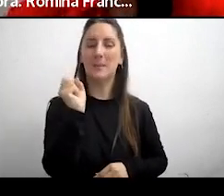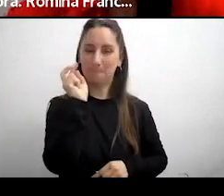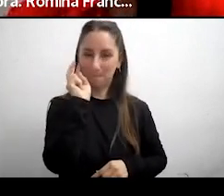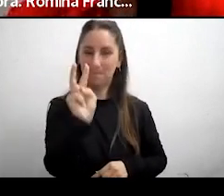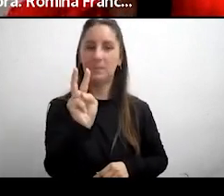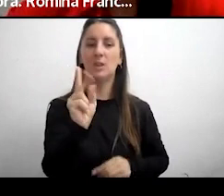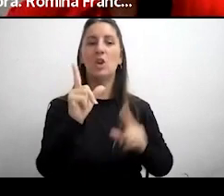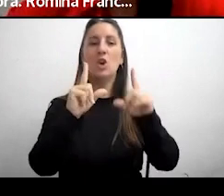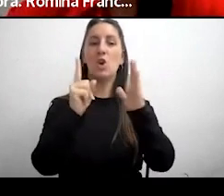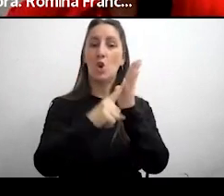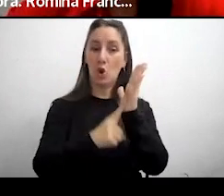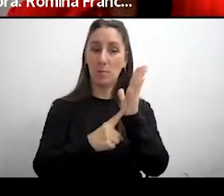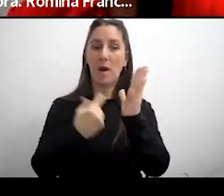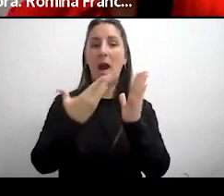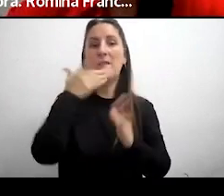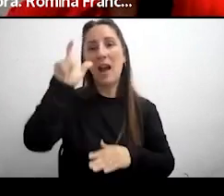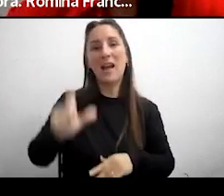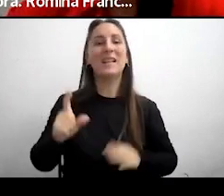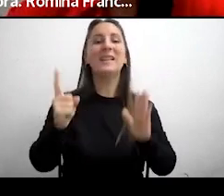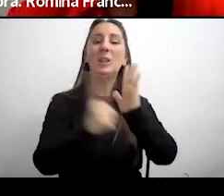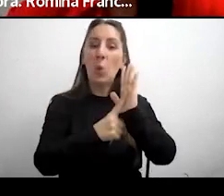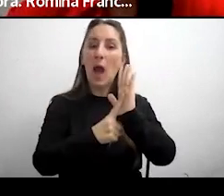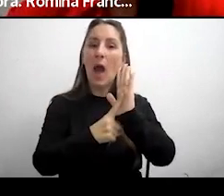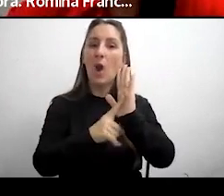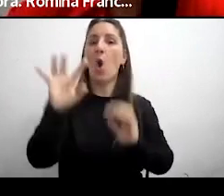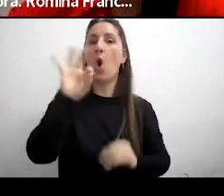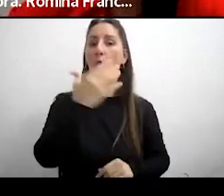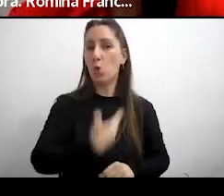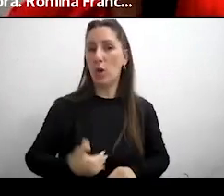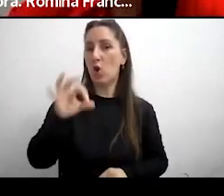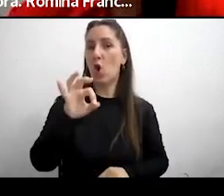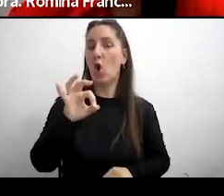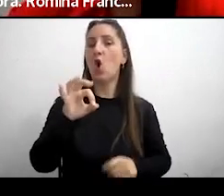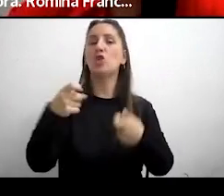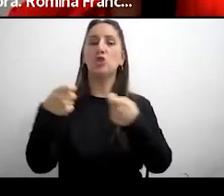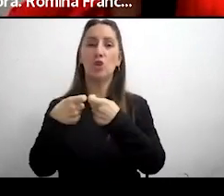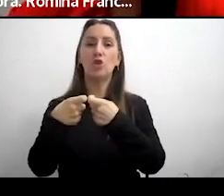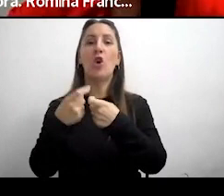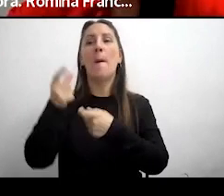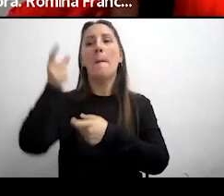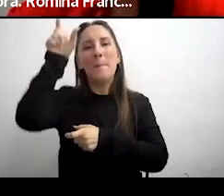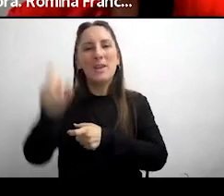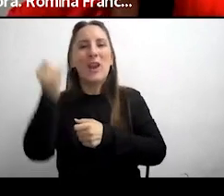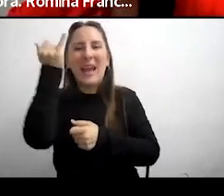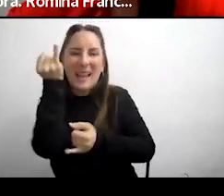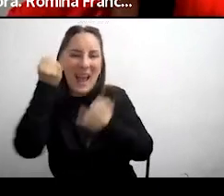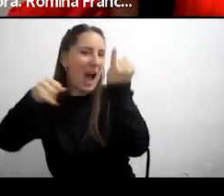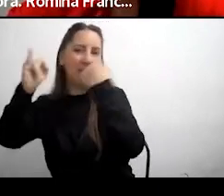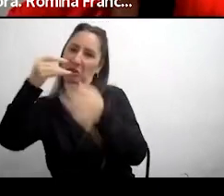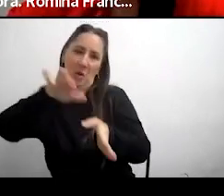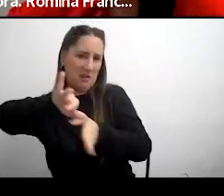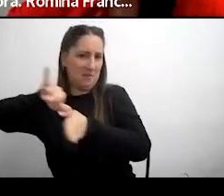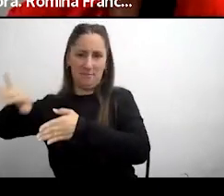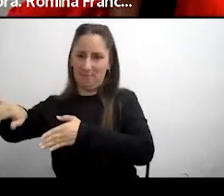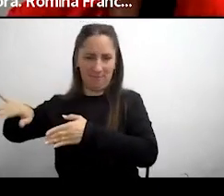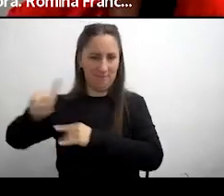la norma se refiere al titular, dueño o socio, no incluye a los accionistas. Es decir, que se limita a